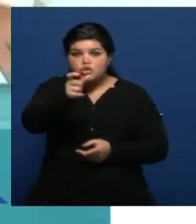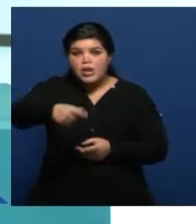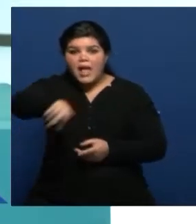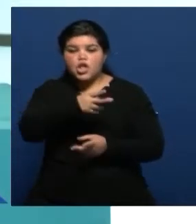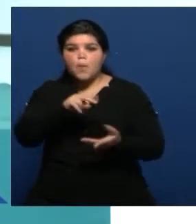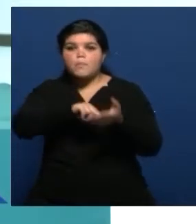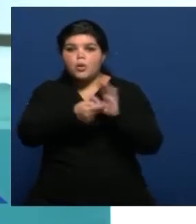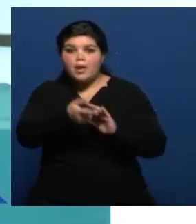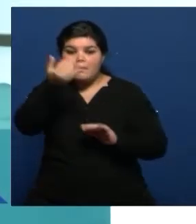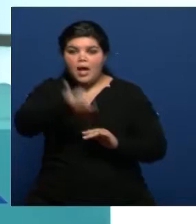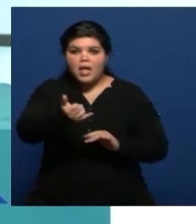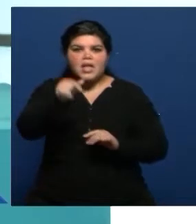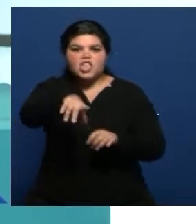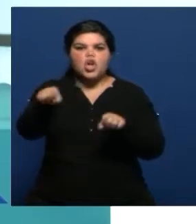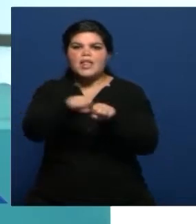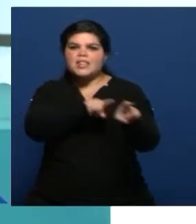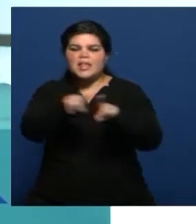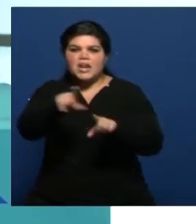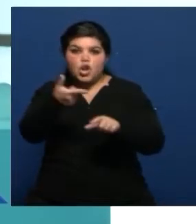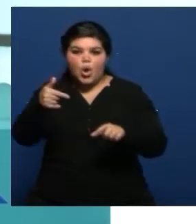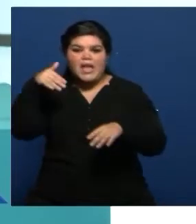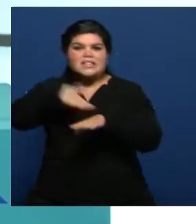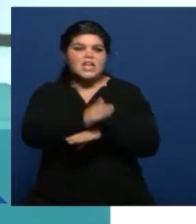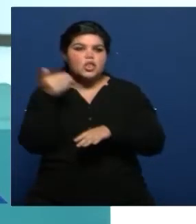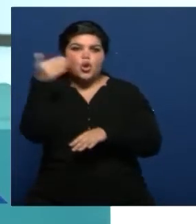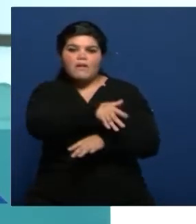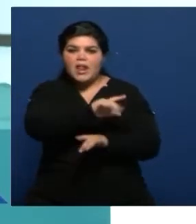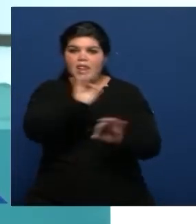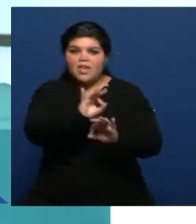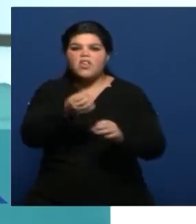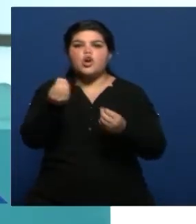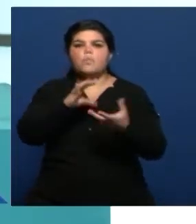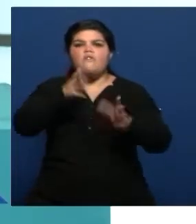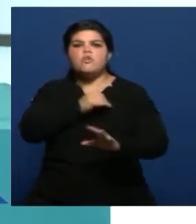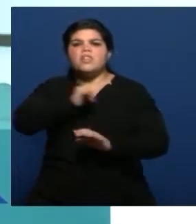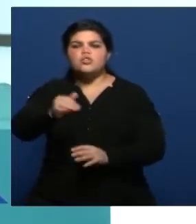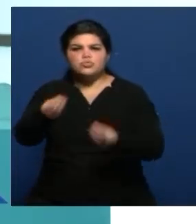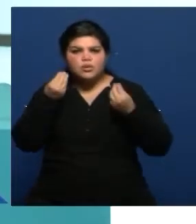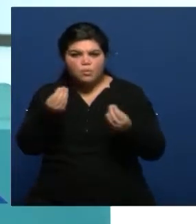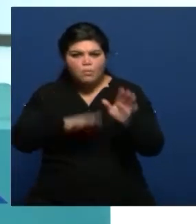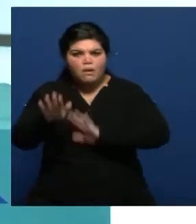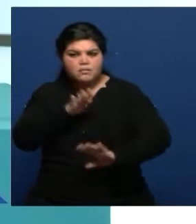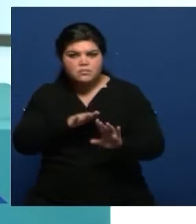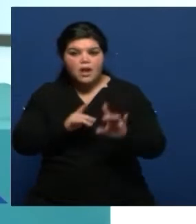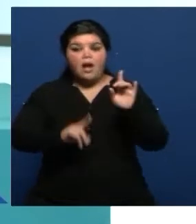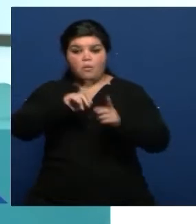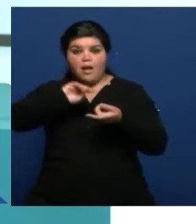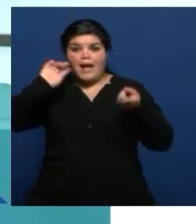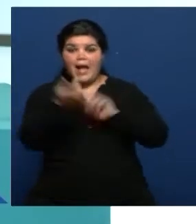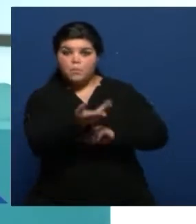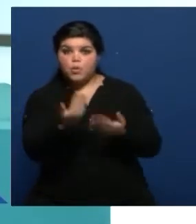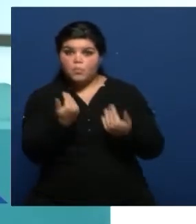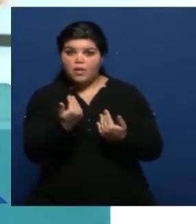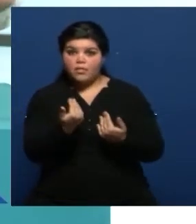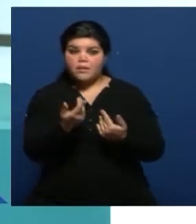garrafa no tiene acceso a internet, no tiene acceso al centro, no tiene manera de hacer una denuncia. Los que tienen la posibilidad de revertir esto son